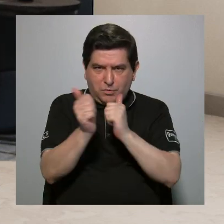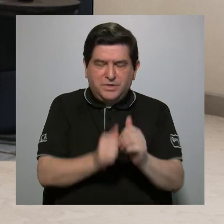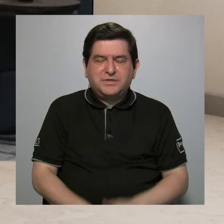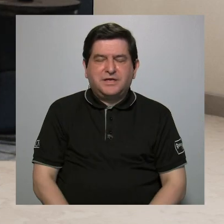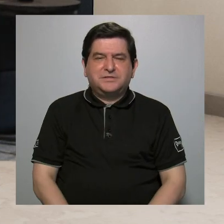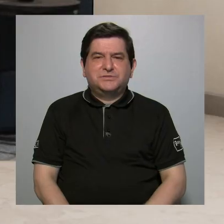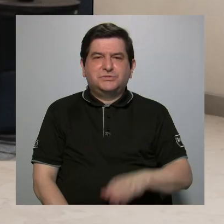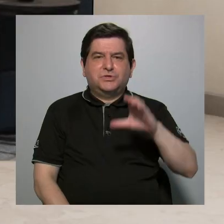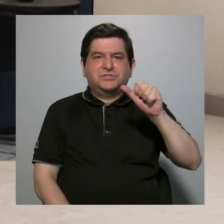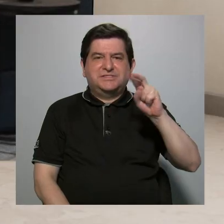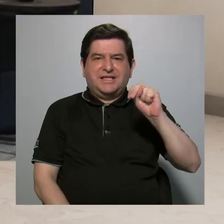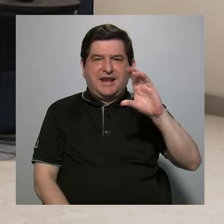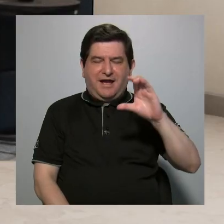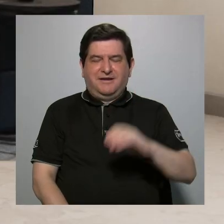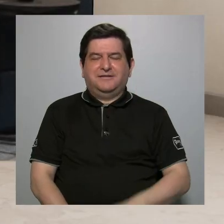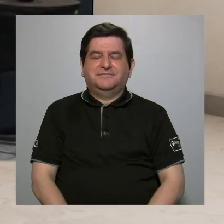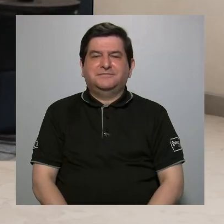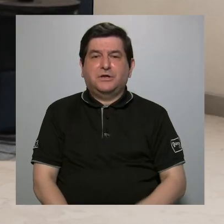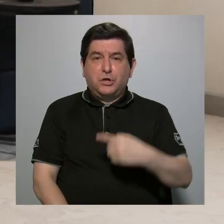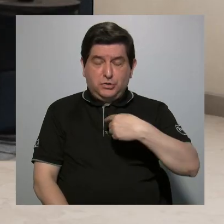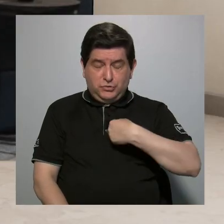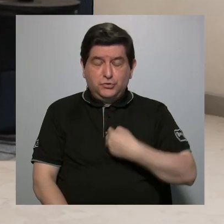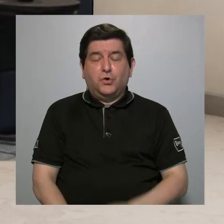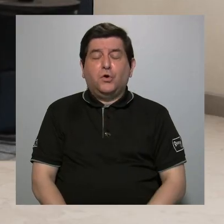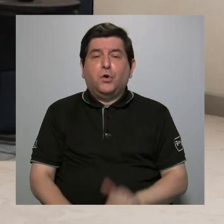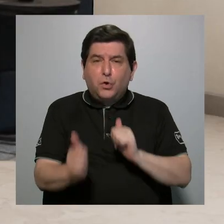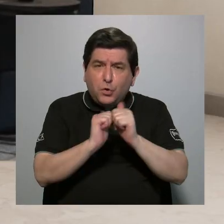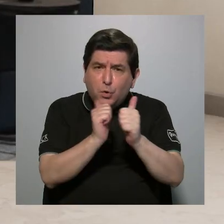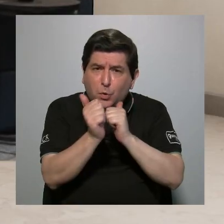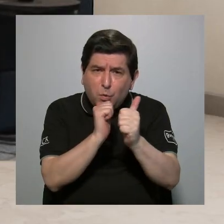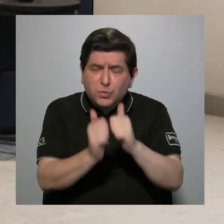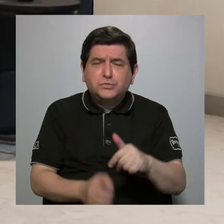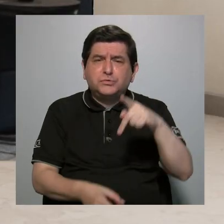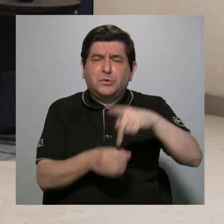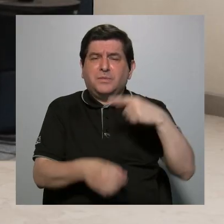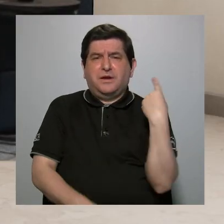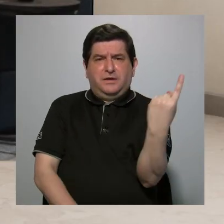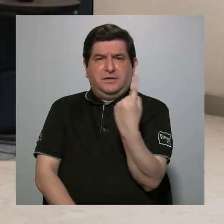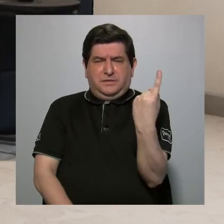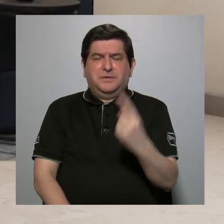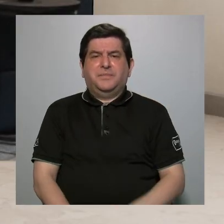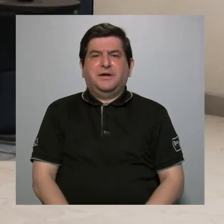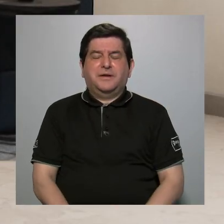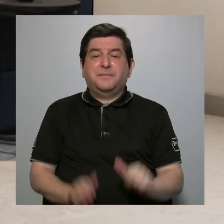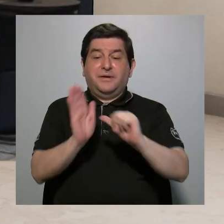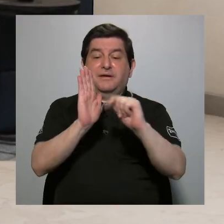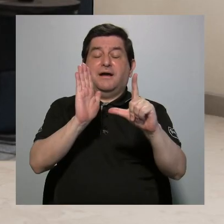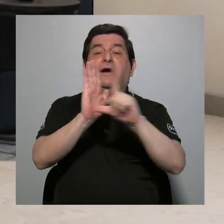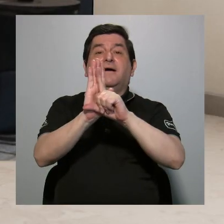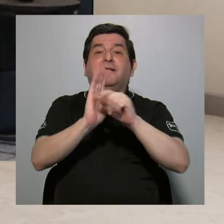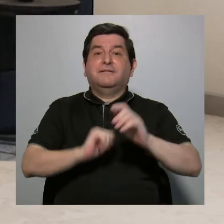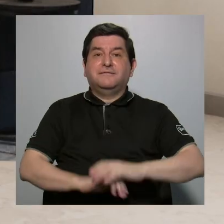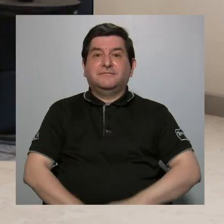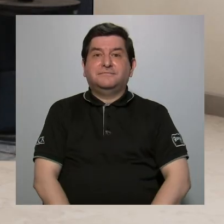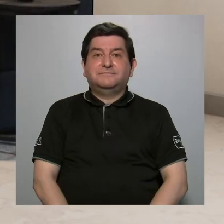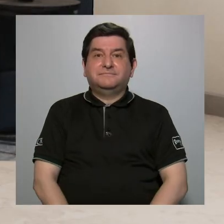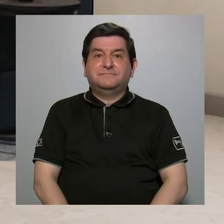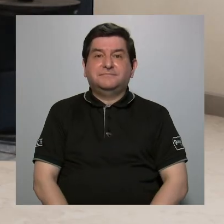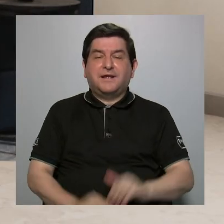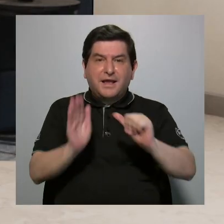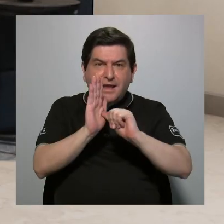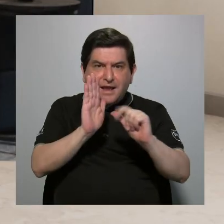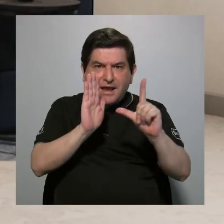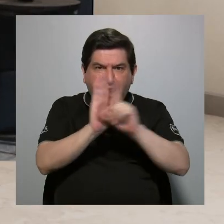del SENAC, yo gané un concurso que participé solo también de la Asamblea Legislativa. Si la